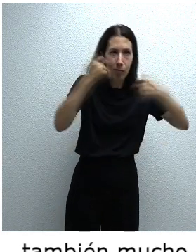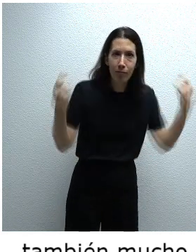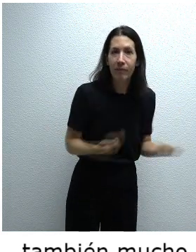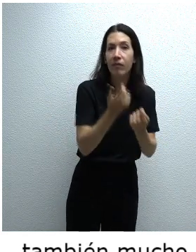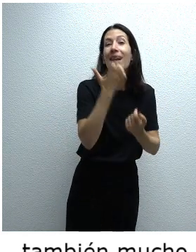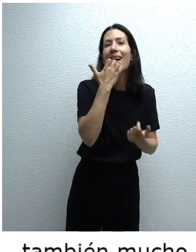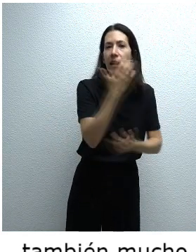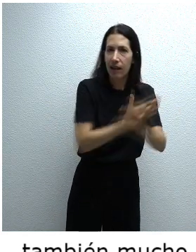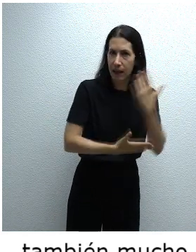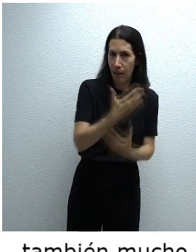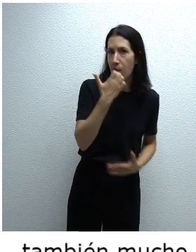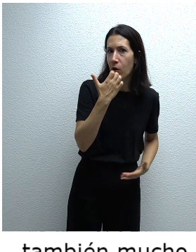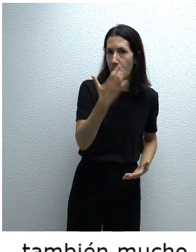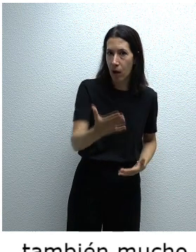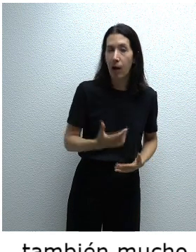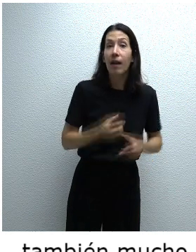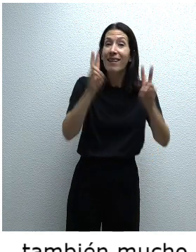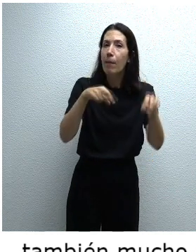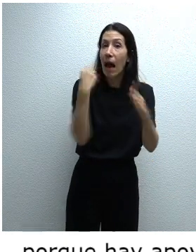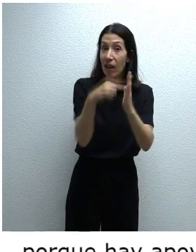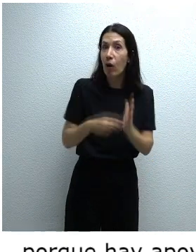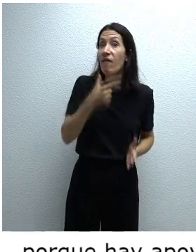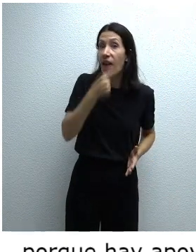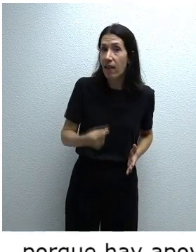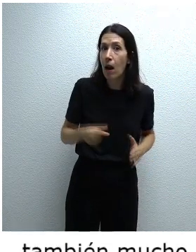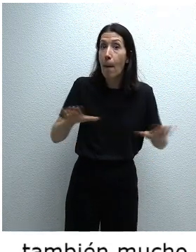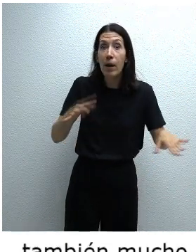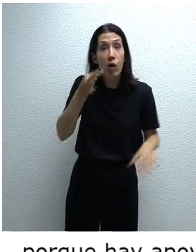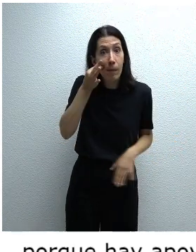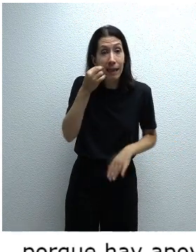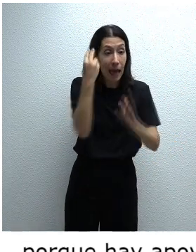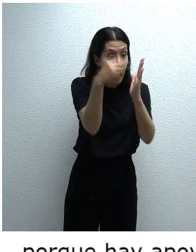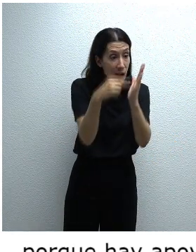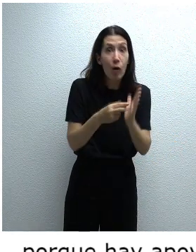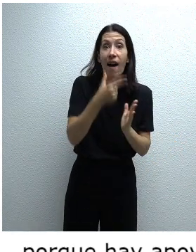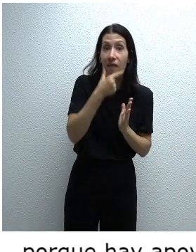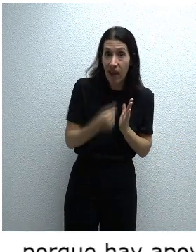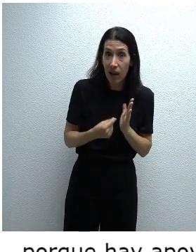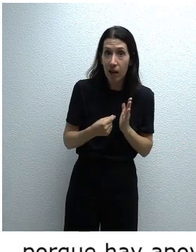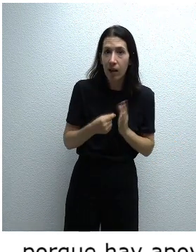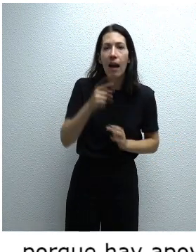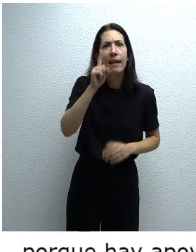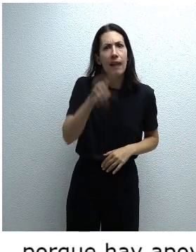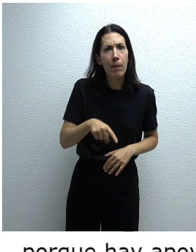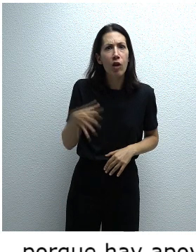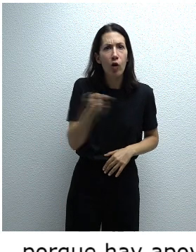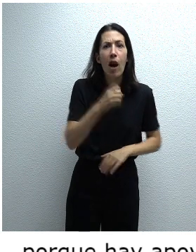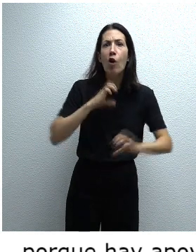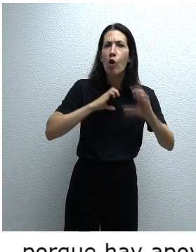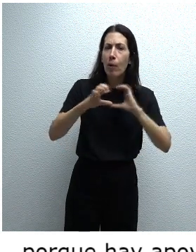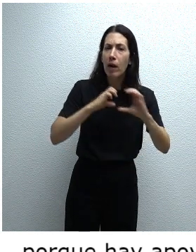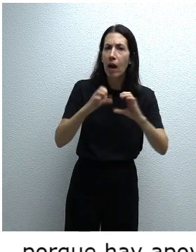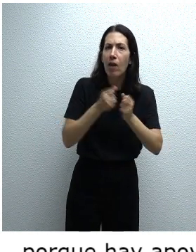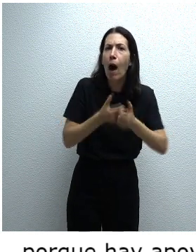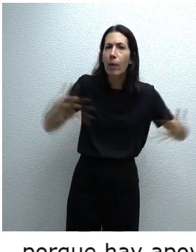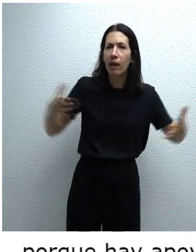poner un ejemplo, el tema de lectura fácil. Sin embargo, la lectura fácil y también todo lo que es la comunicación